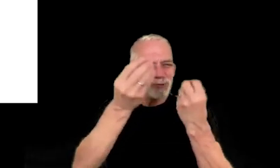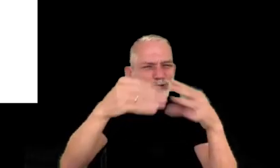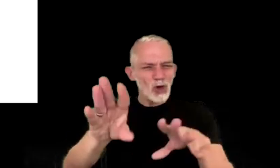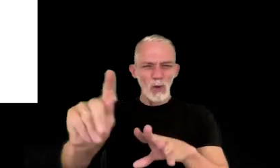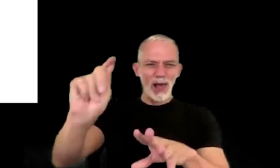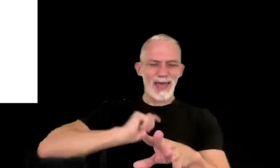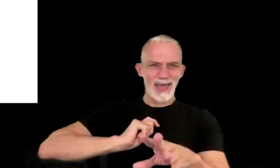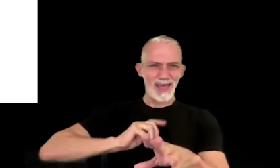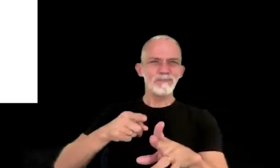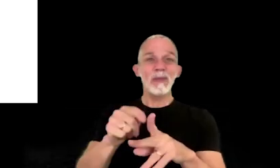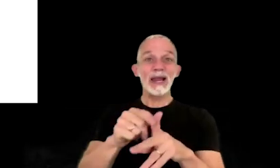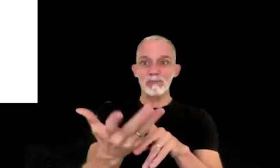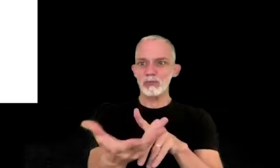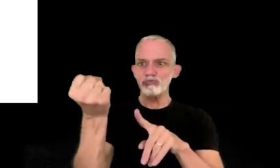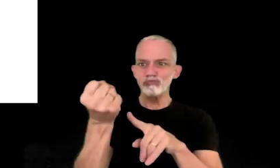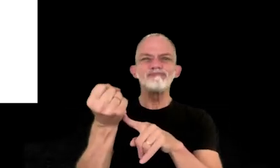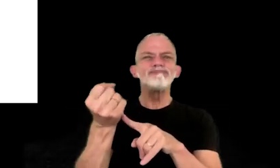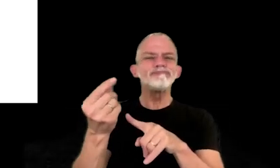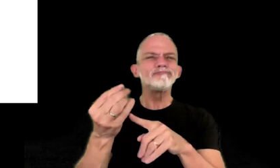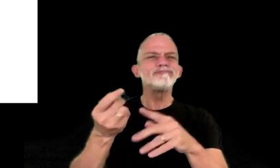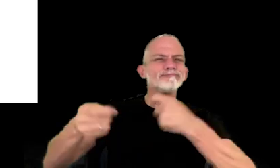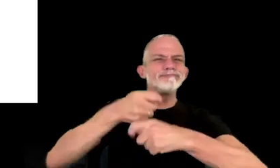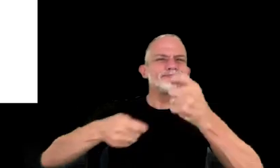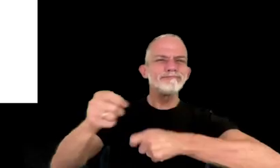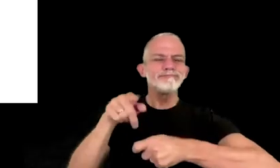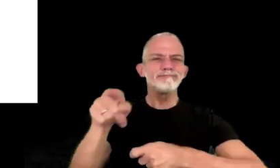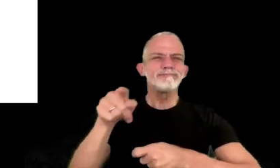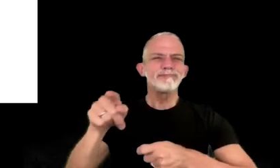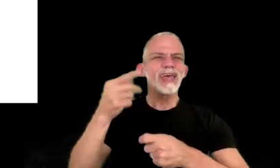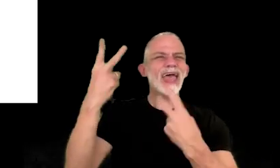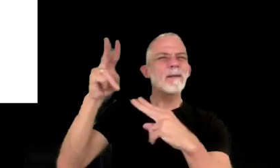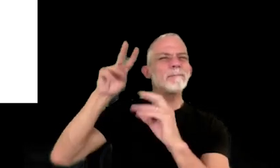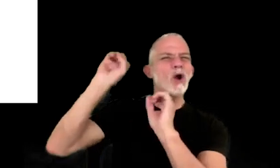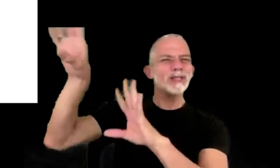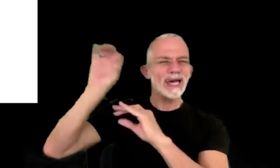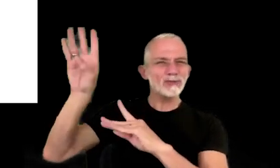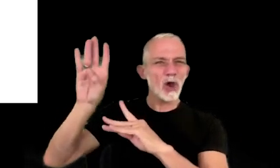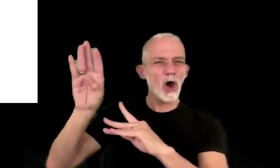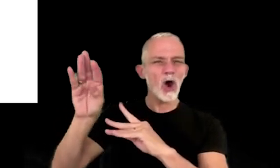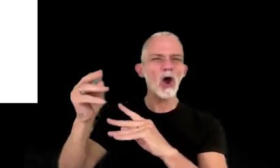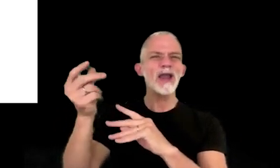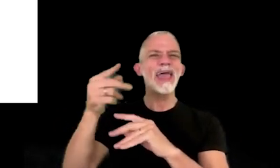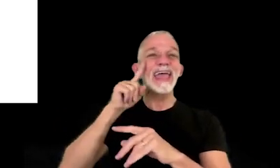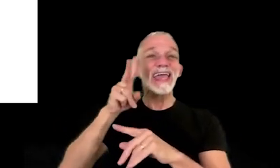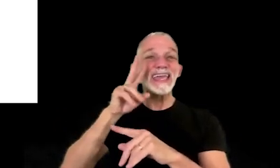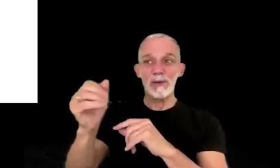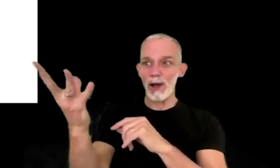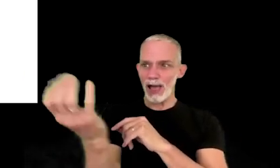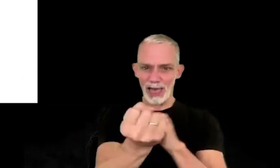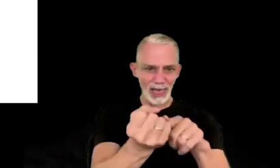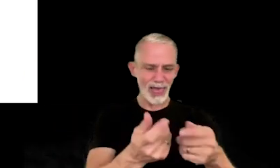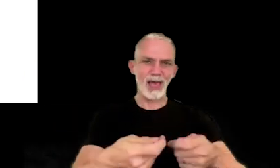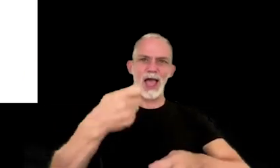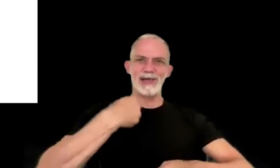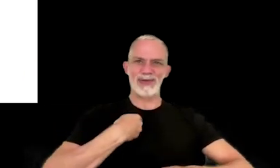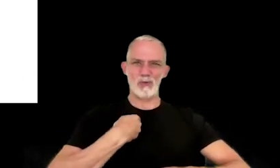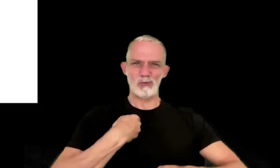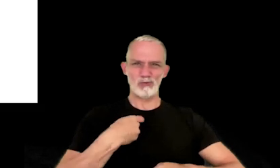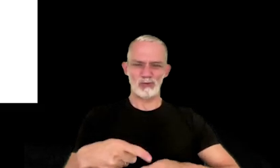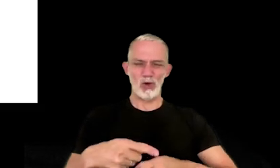el recupero ante operaciones de exportación. Recordemos que dentro de